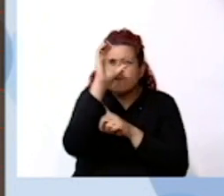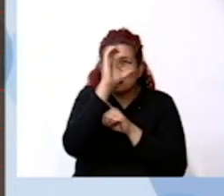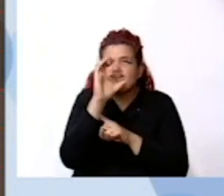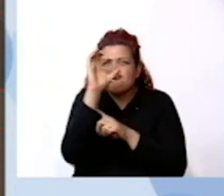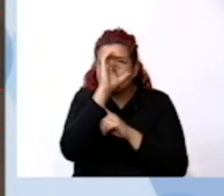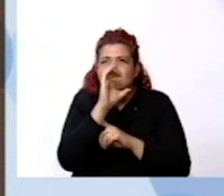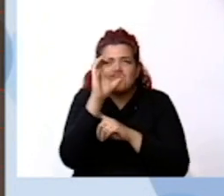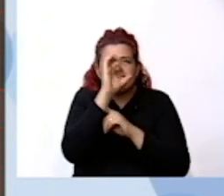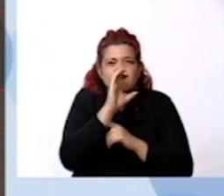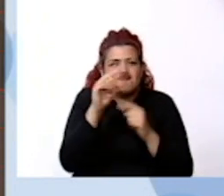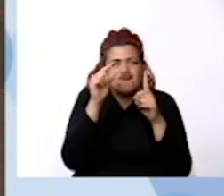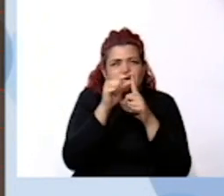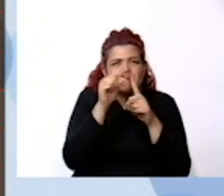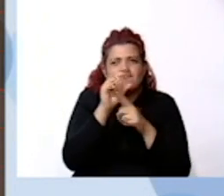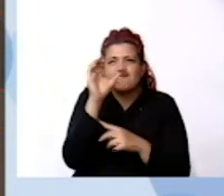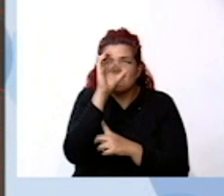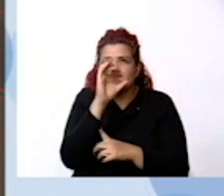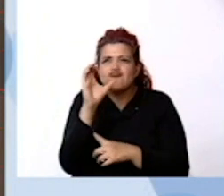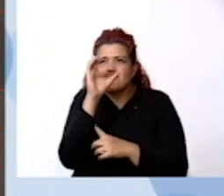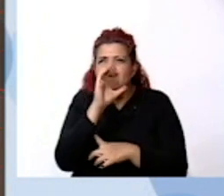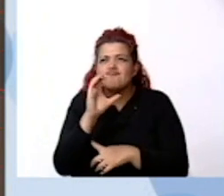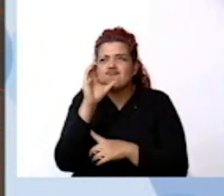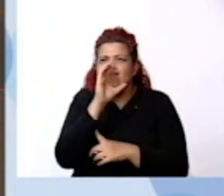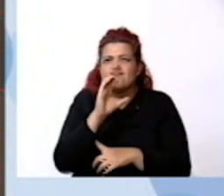ventajas que nos dan las máquinas de las que hablamos hoy.